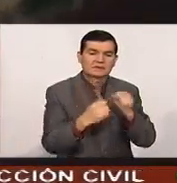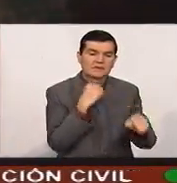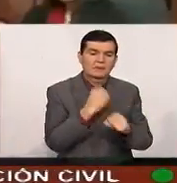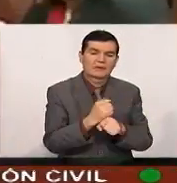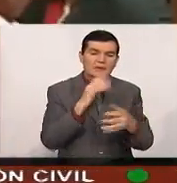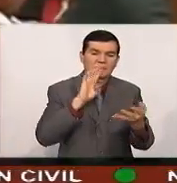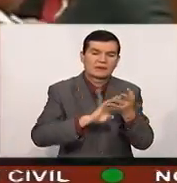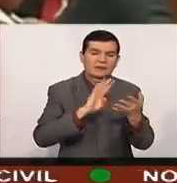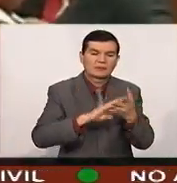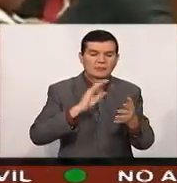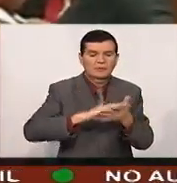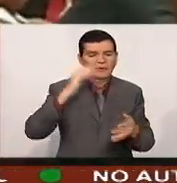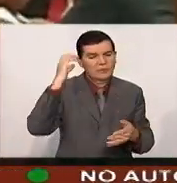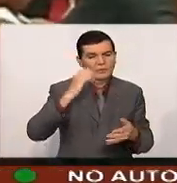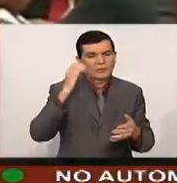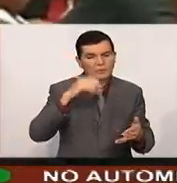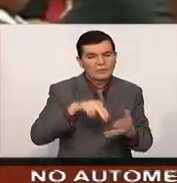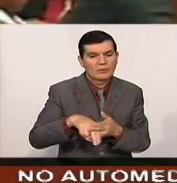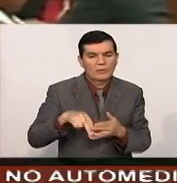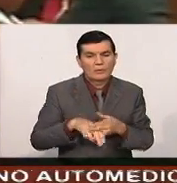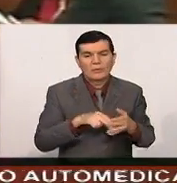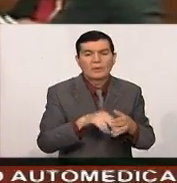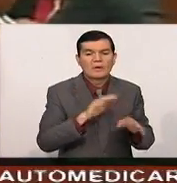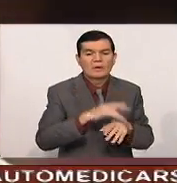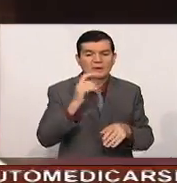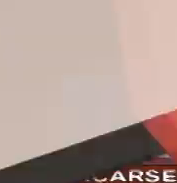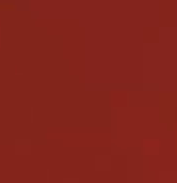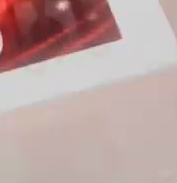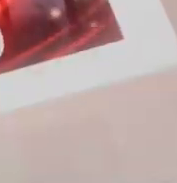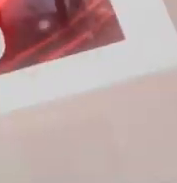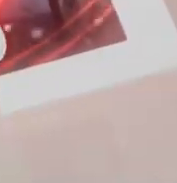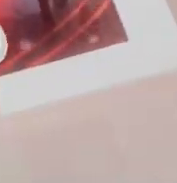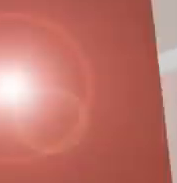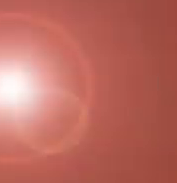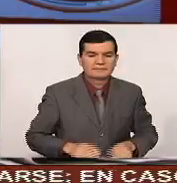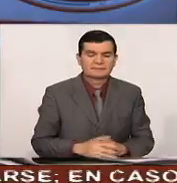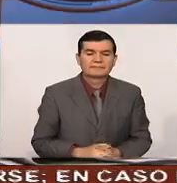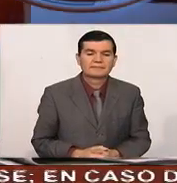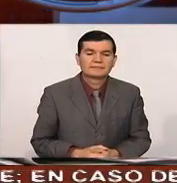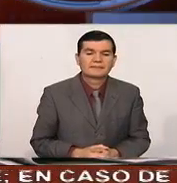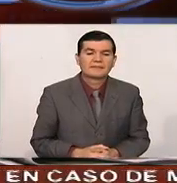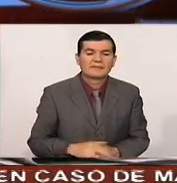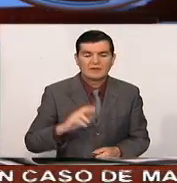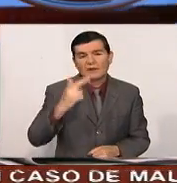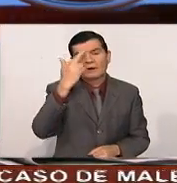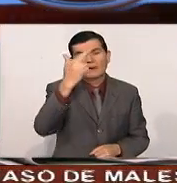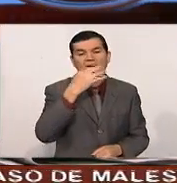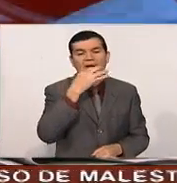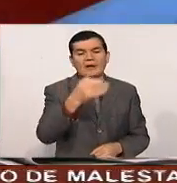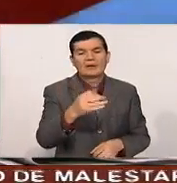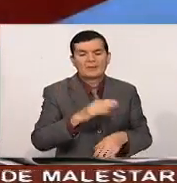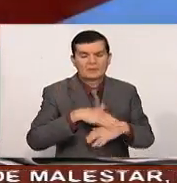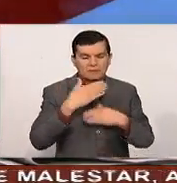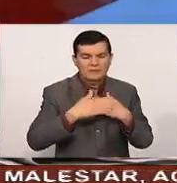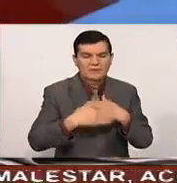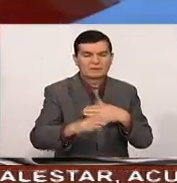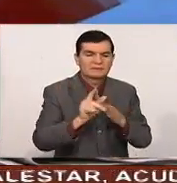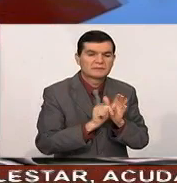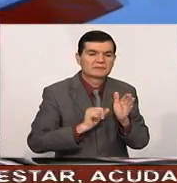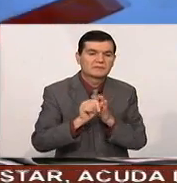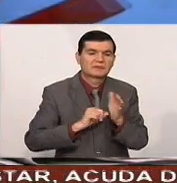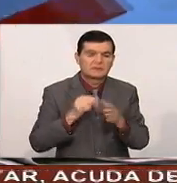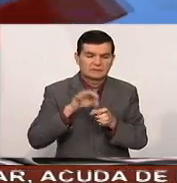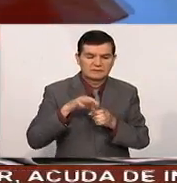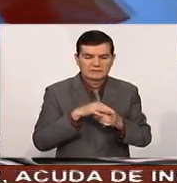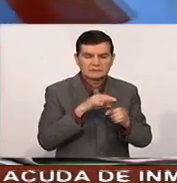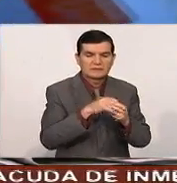de prisión por crímenes de lesa humanidad y corrupción. Y hay que recordar que en los próximos meses se celebrarán